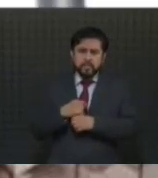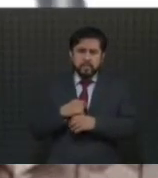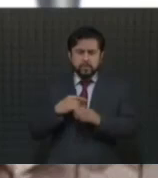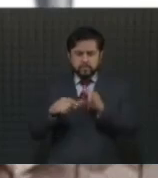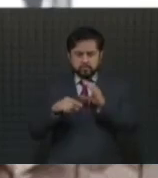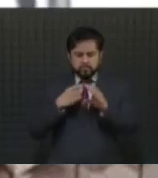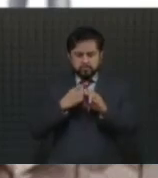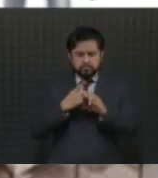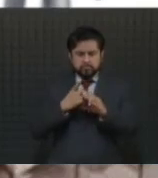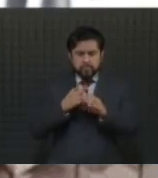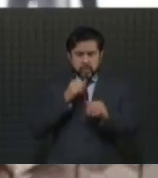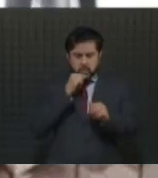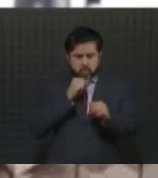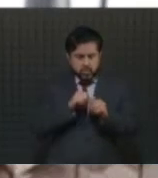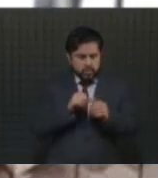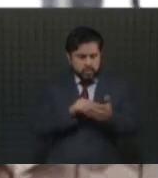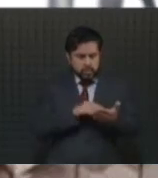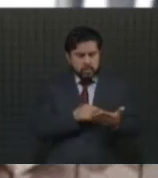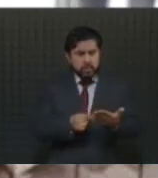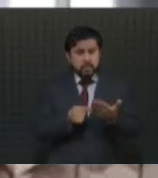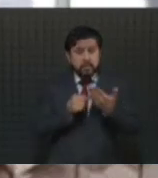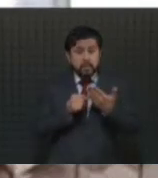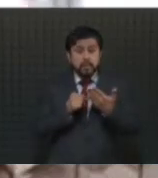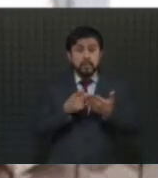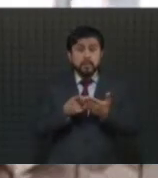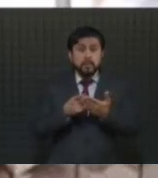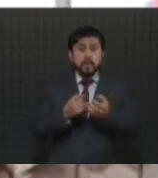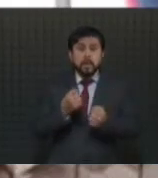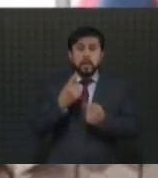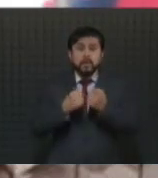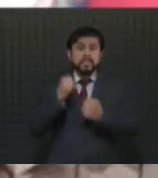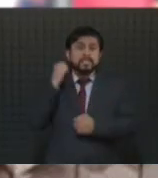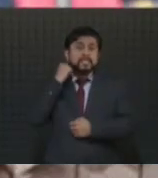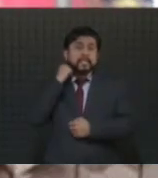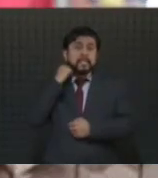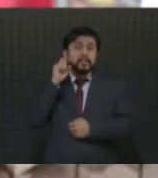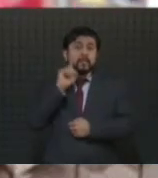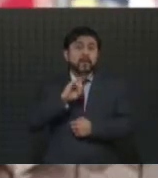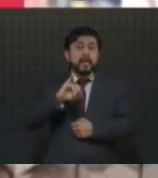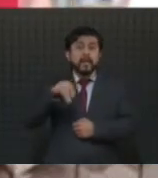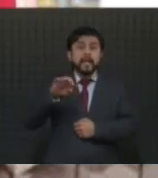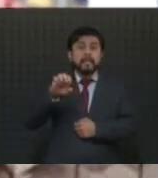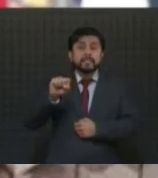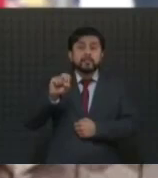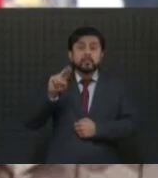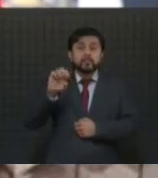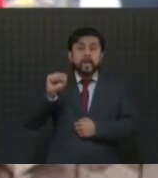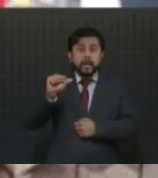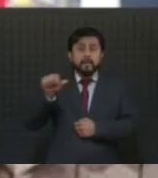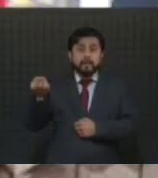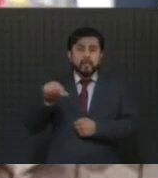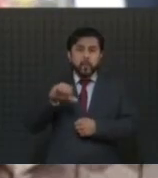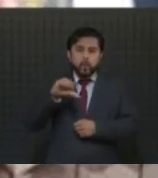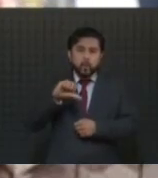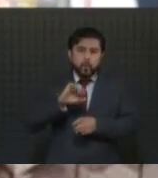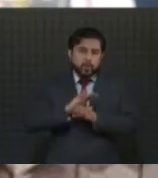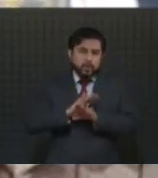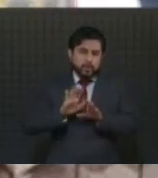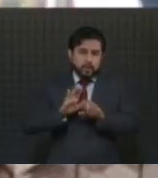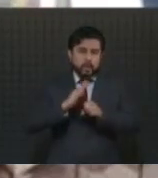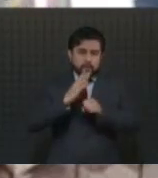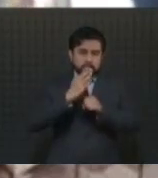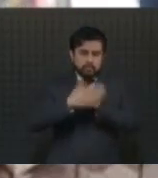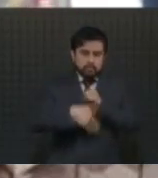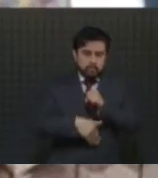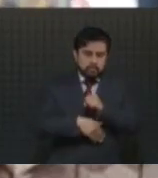el Senado de la República por senadoras, entre ellas la senadora Jesusa, que hoy dejó de ser senadora porque tomó su